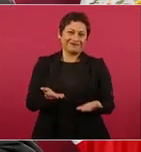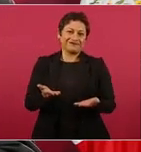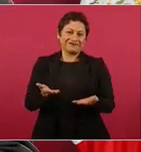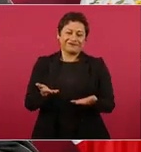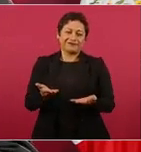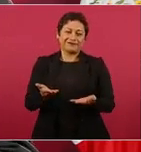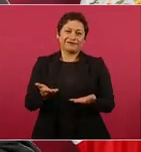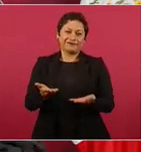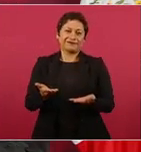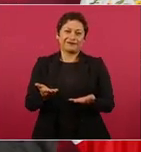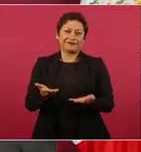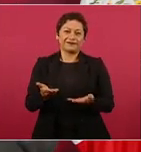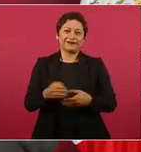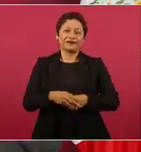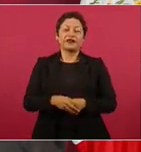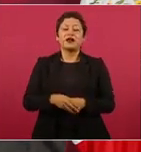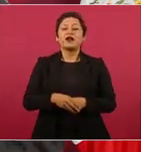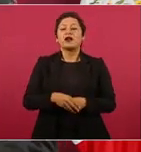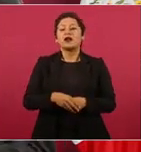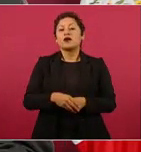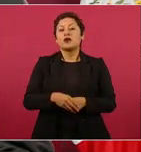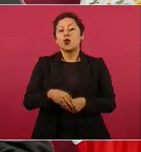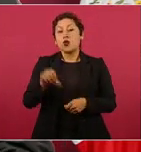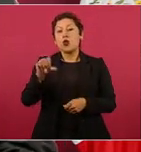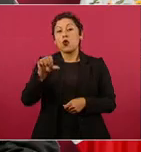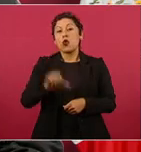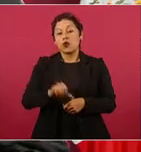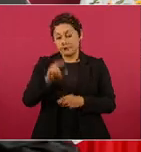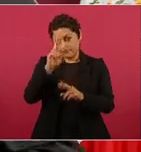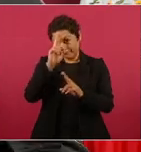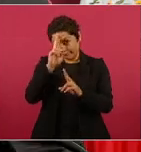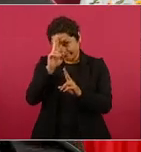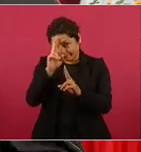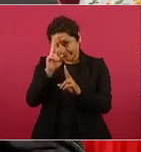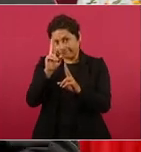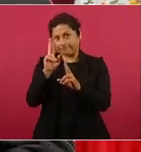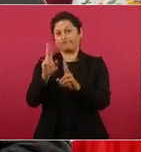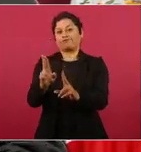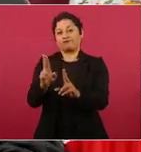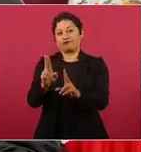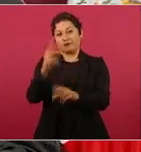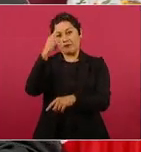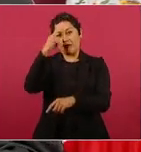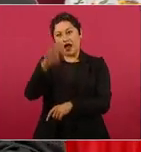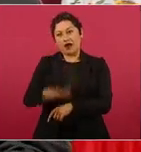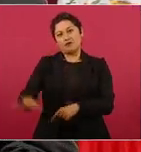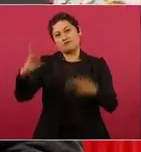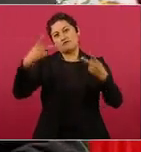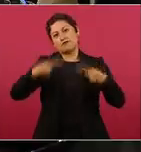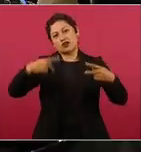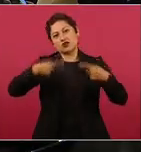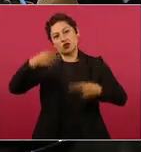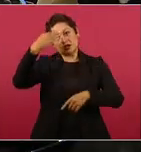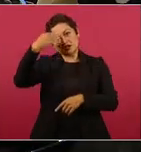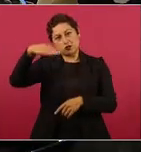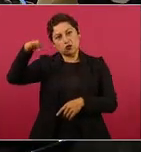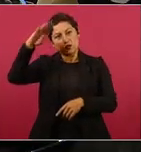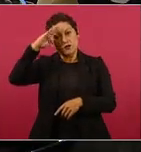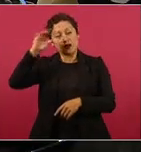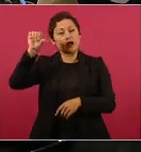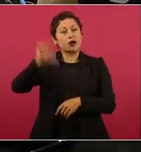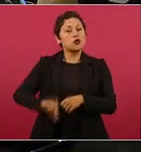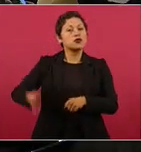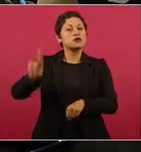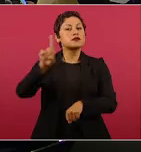un homenaje a los cubanos el día de hoy,